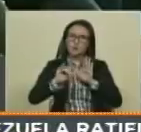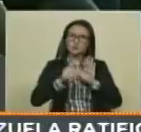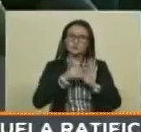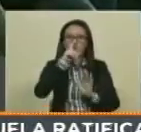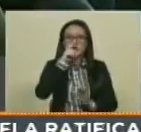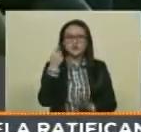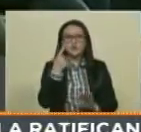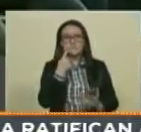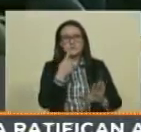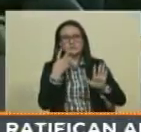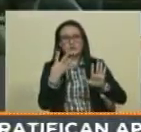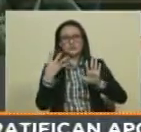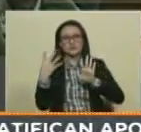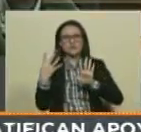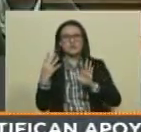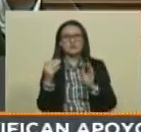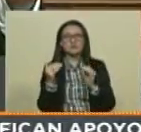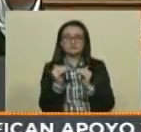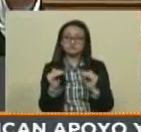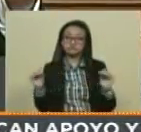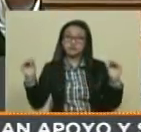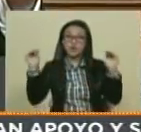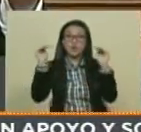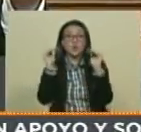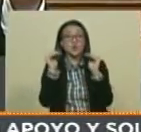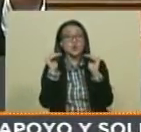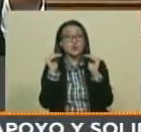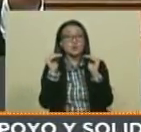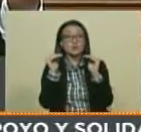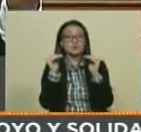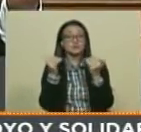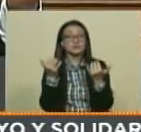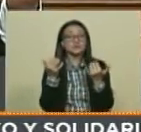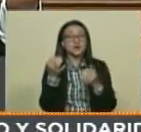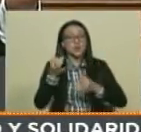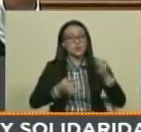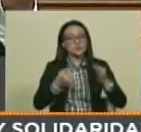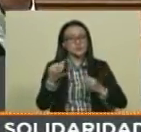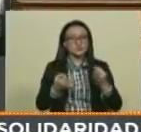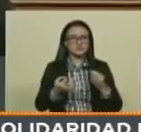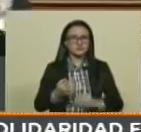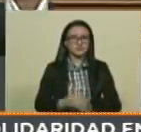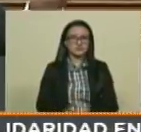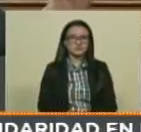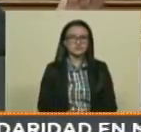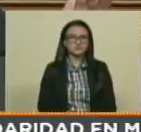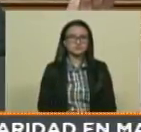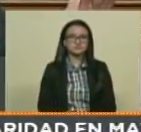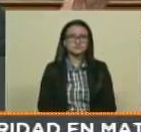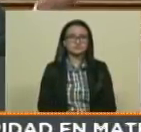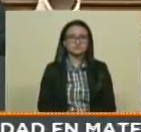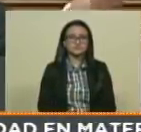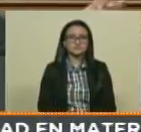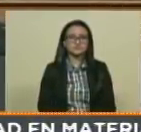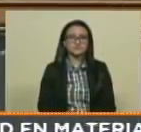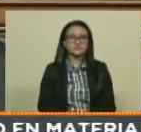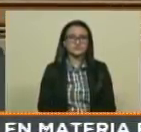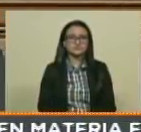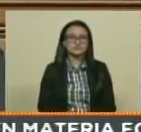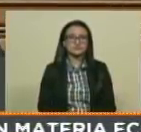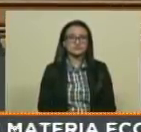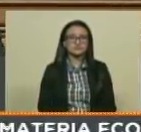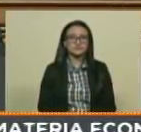99, alcanzar un grado superior en el sistema de justicia de este país, que incluya, de serlo